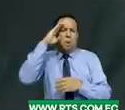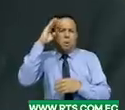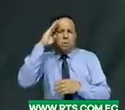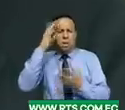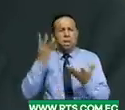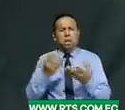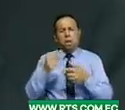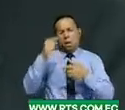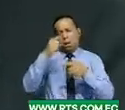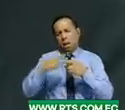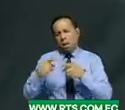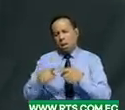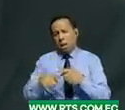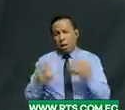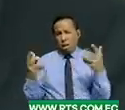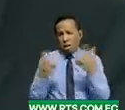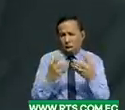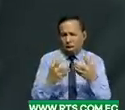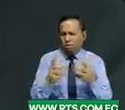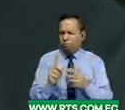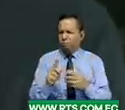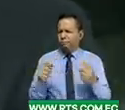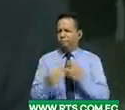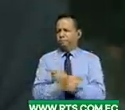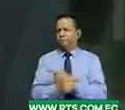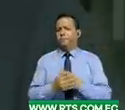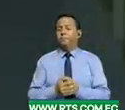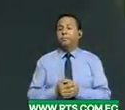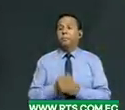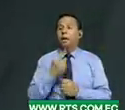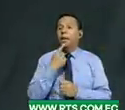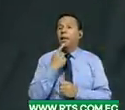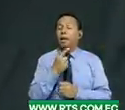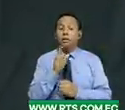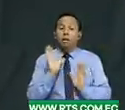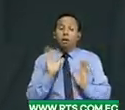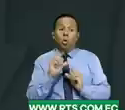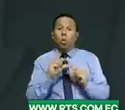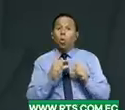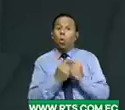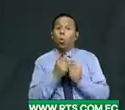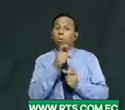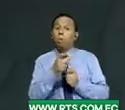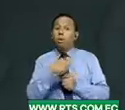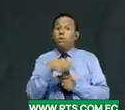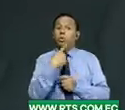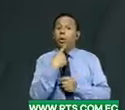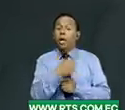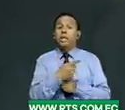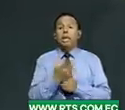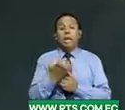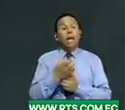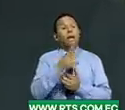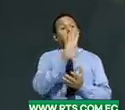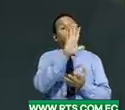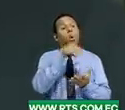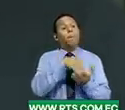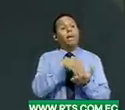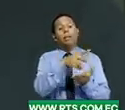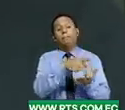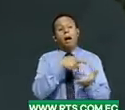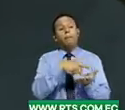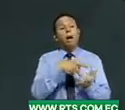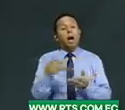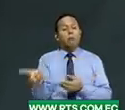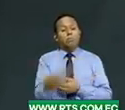relación con los hechos acreditados por la fiscalía. Aparentemente un grupo cercano a él solicitaba $5,000 para que maquinaria pesada trabaje en